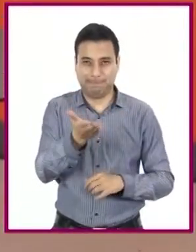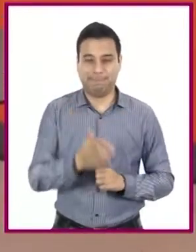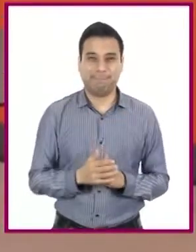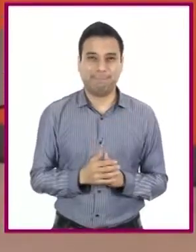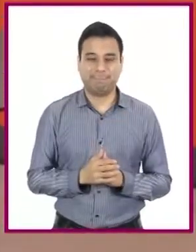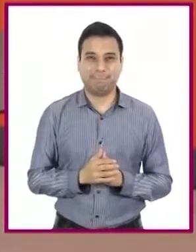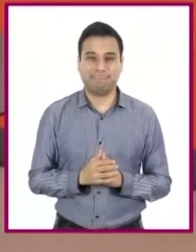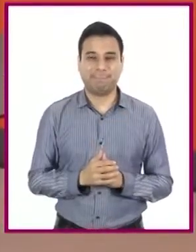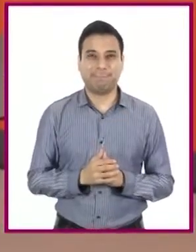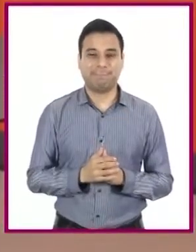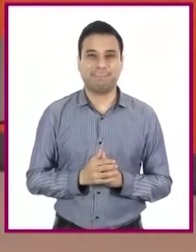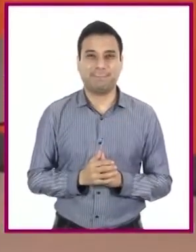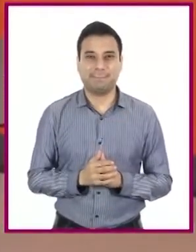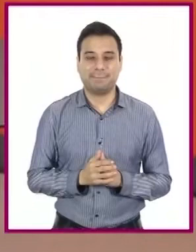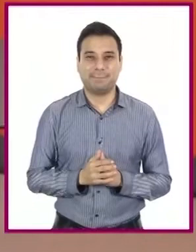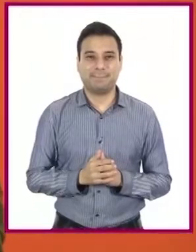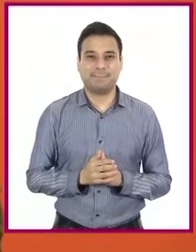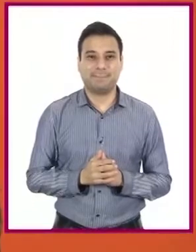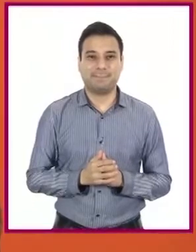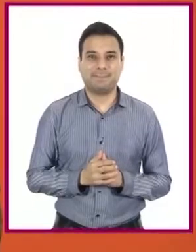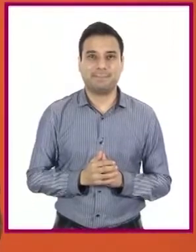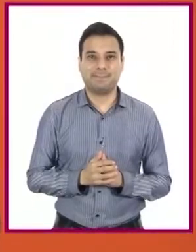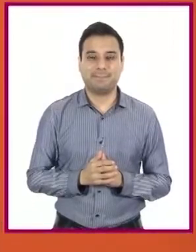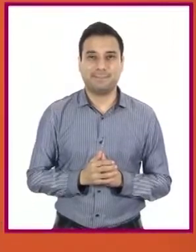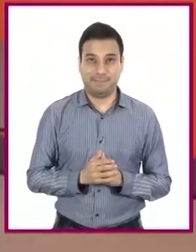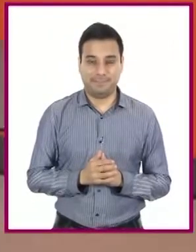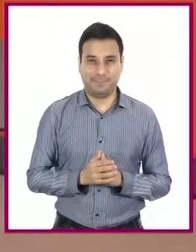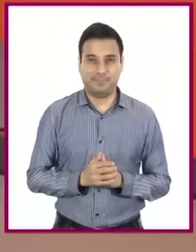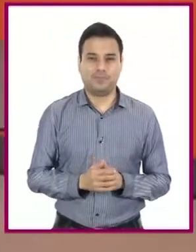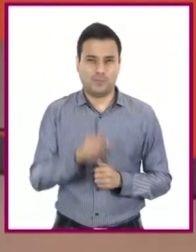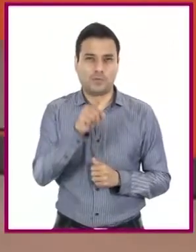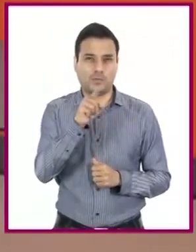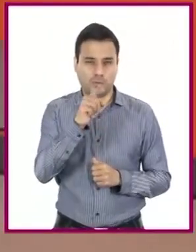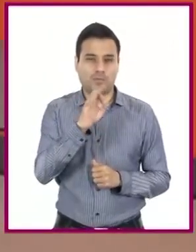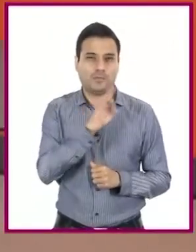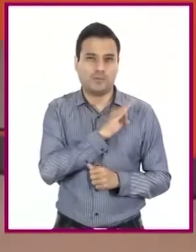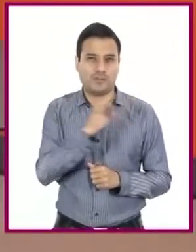Una vez dicho lo anterior, coloquen el plástico sobre la fotografía,